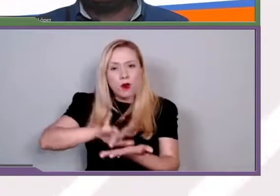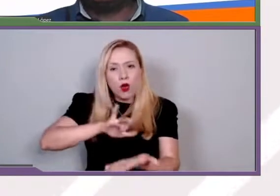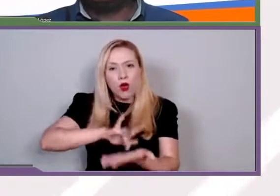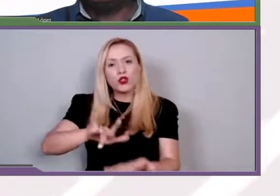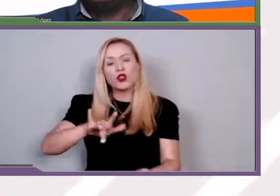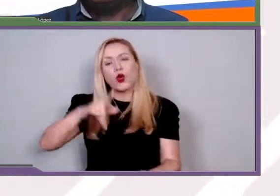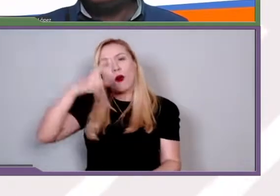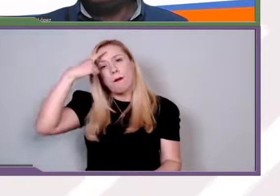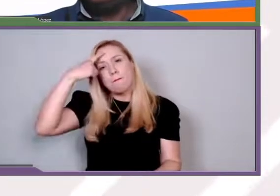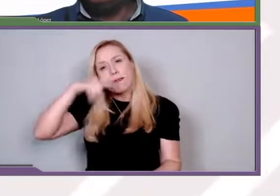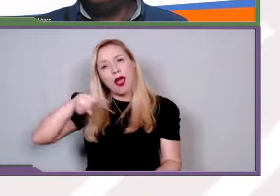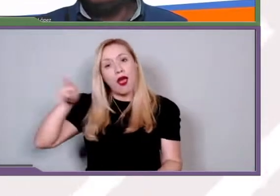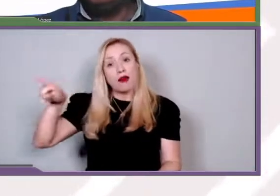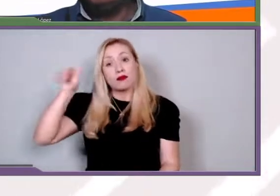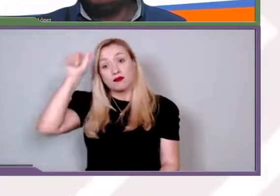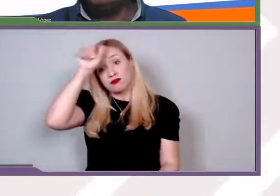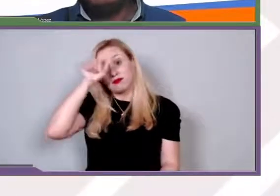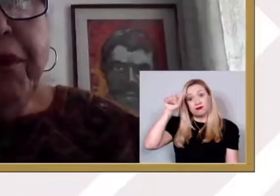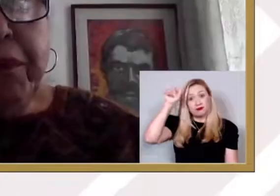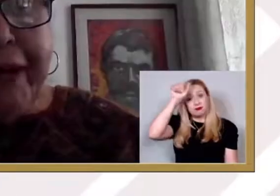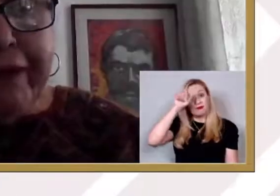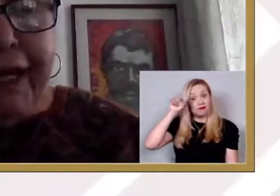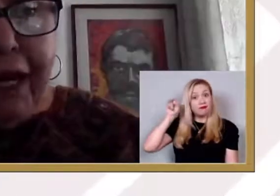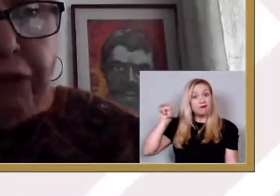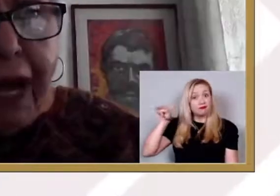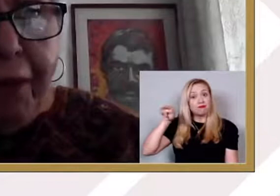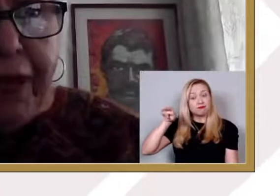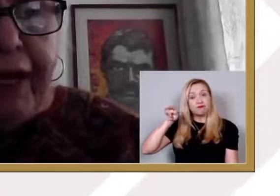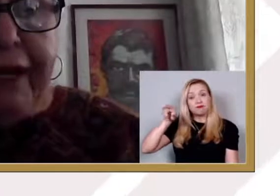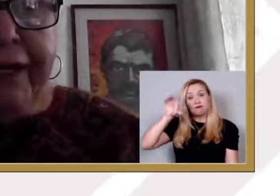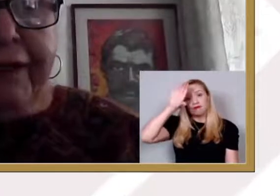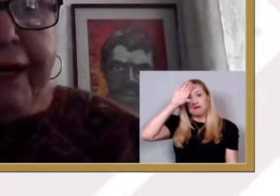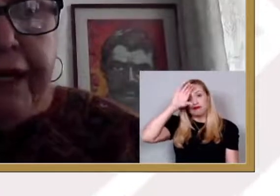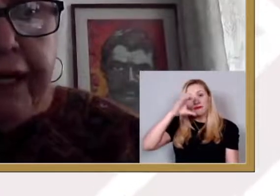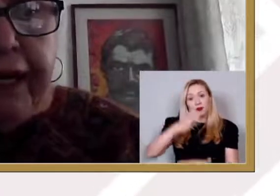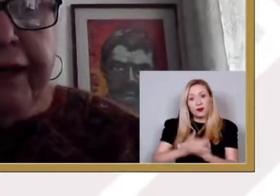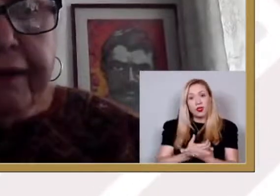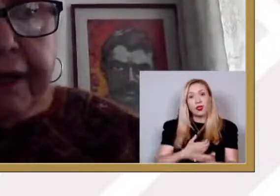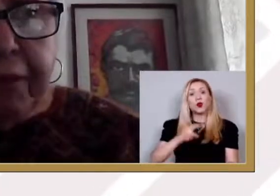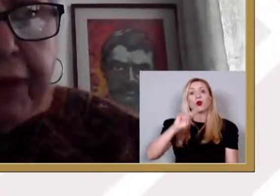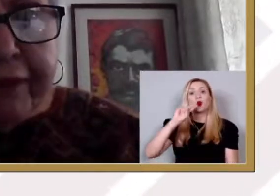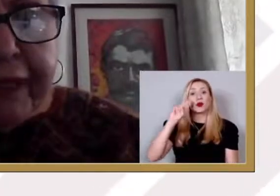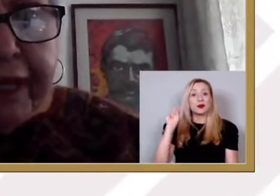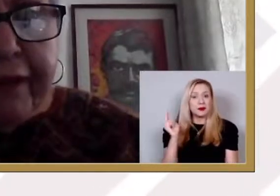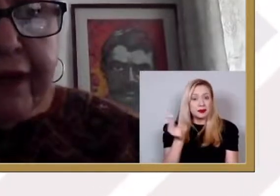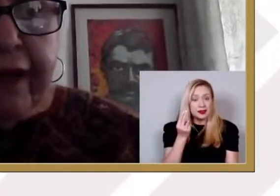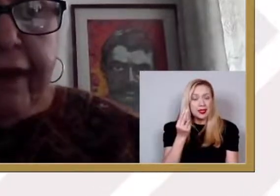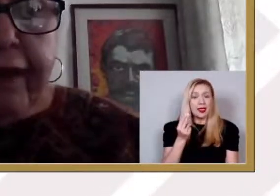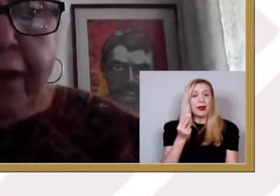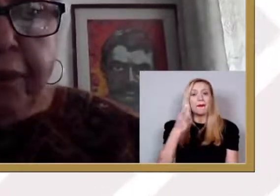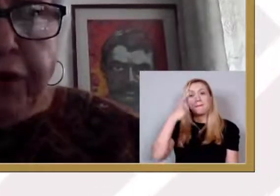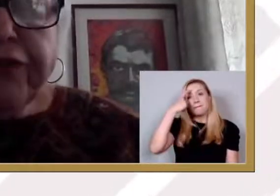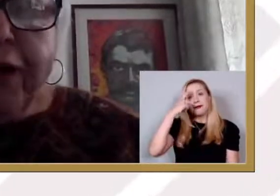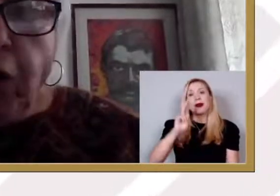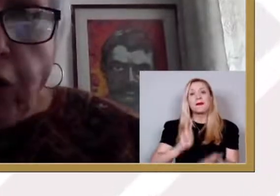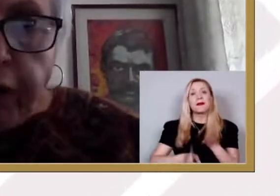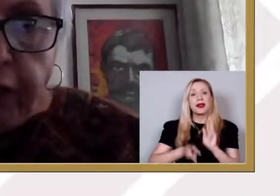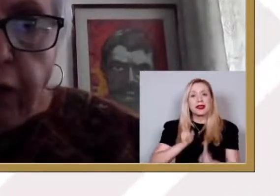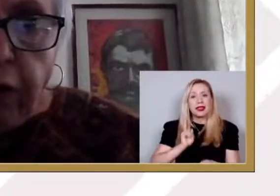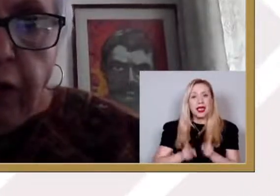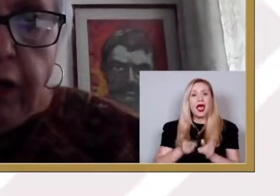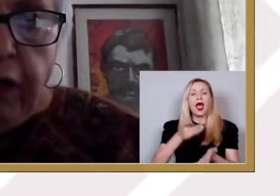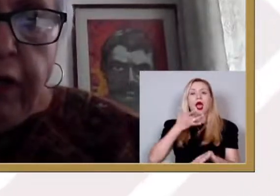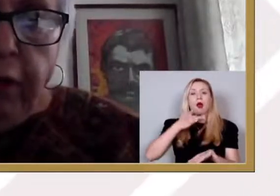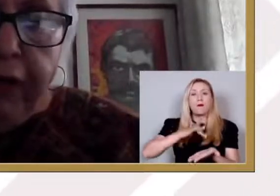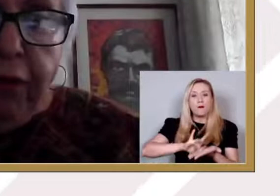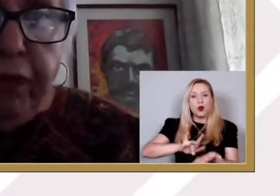del arzobispado y por parte de la UNAM en en pláticas de apoyo